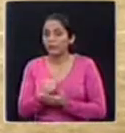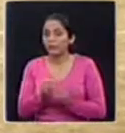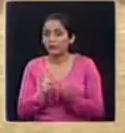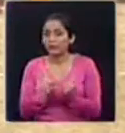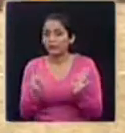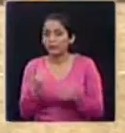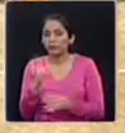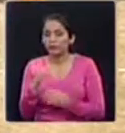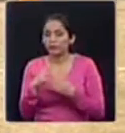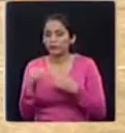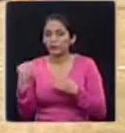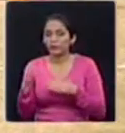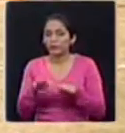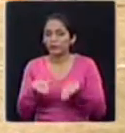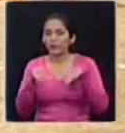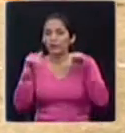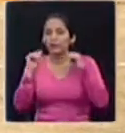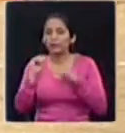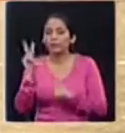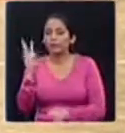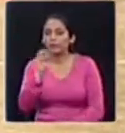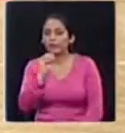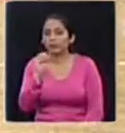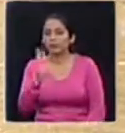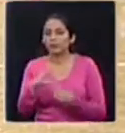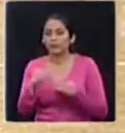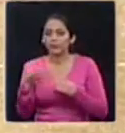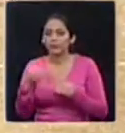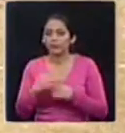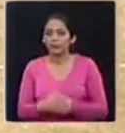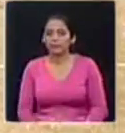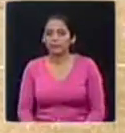son general $12 y tribuna $20. Diego Flores, más deportes.